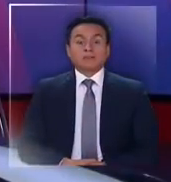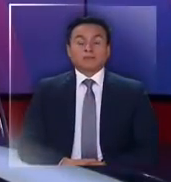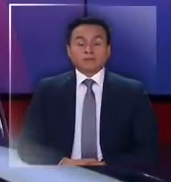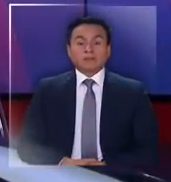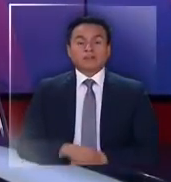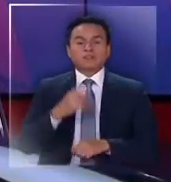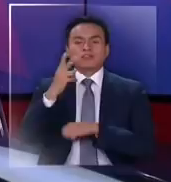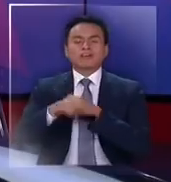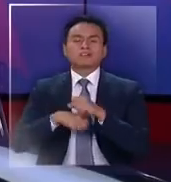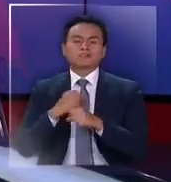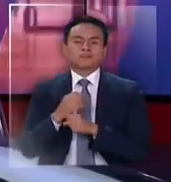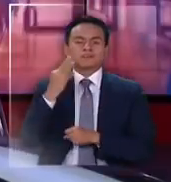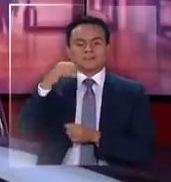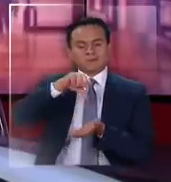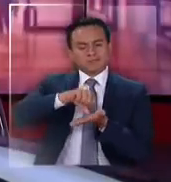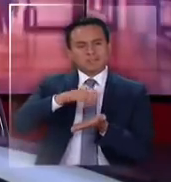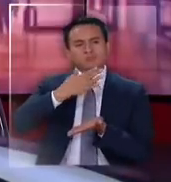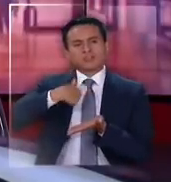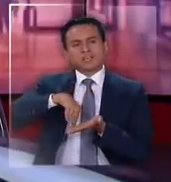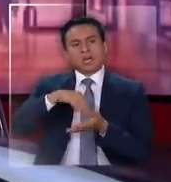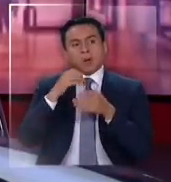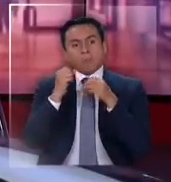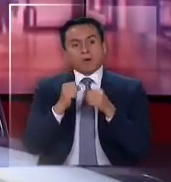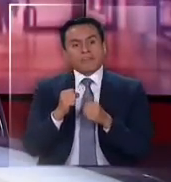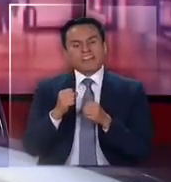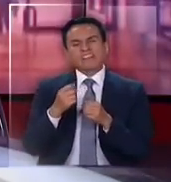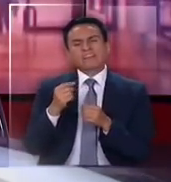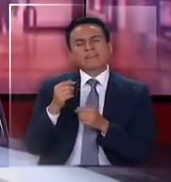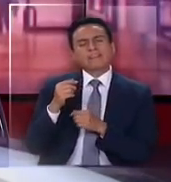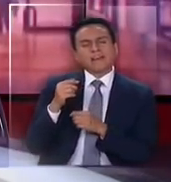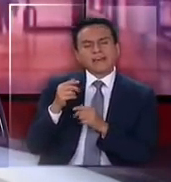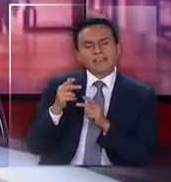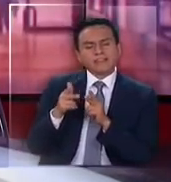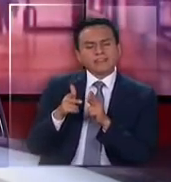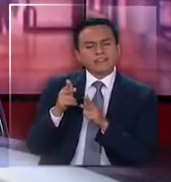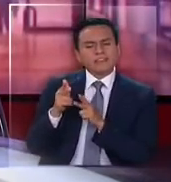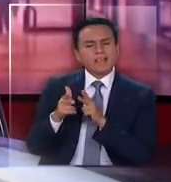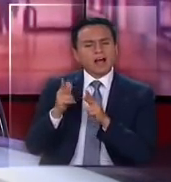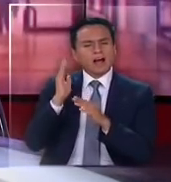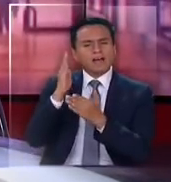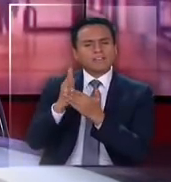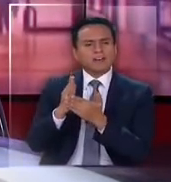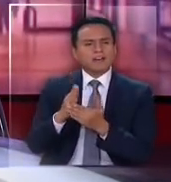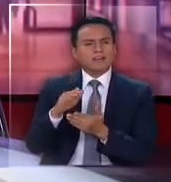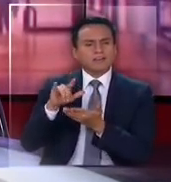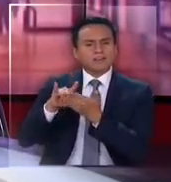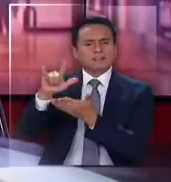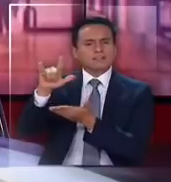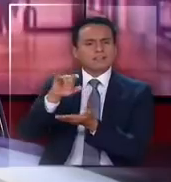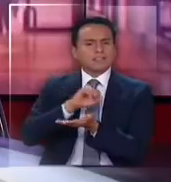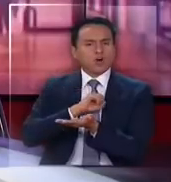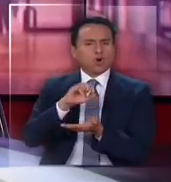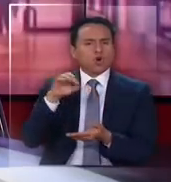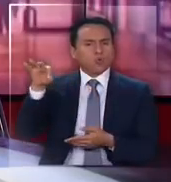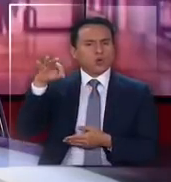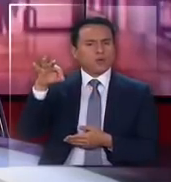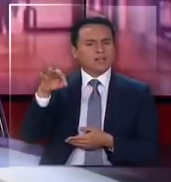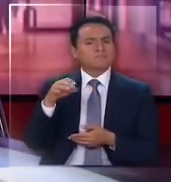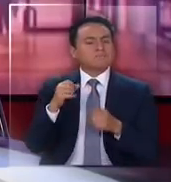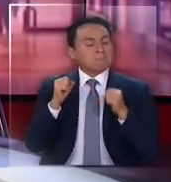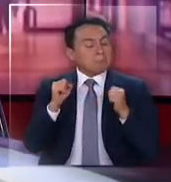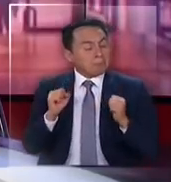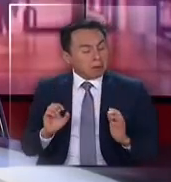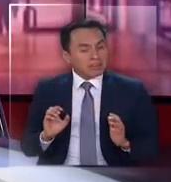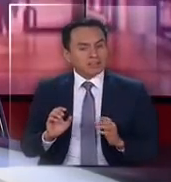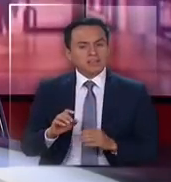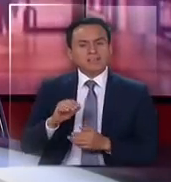Bueno, en 2 años más nuestra capital podría tener un tren que conecte al aeropuerto de Santiago con la comuna de Pudahuel. Así lo habría comprometido